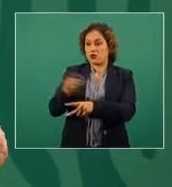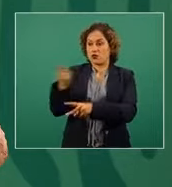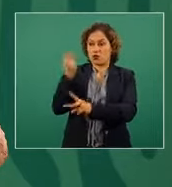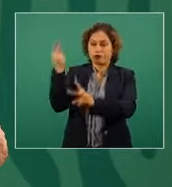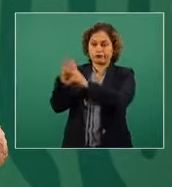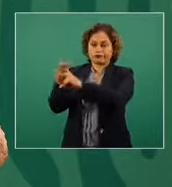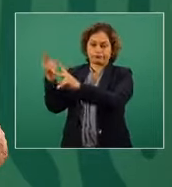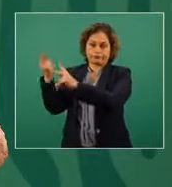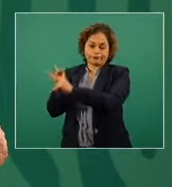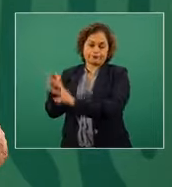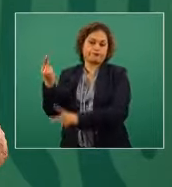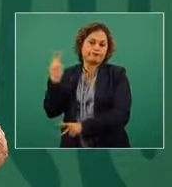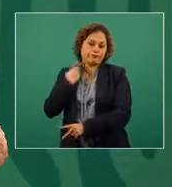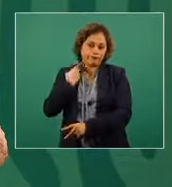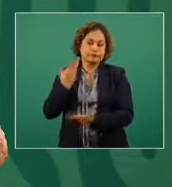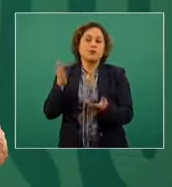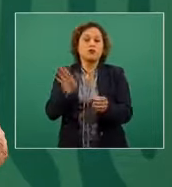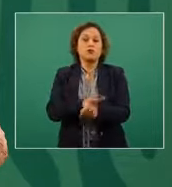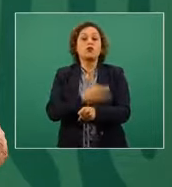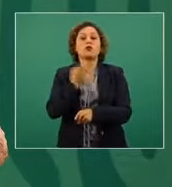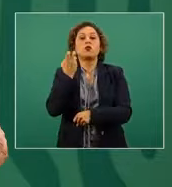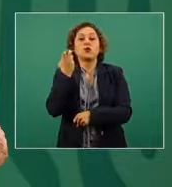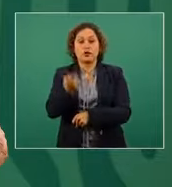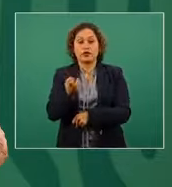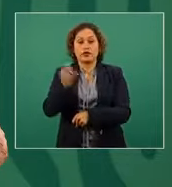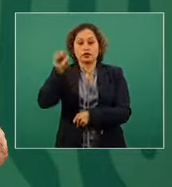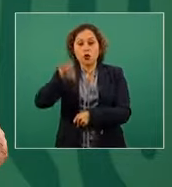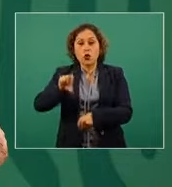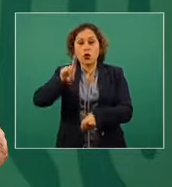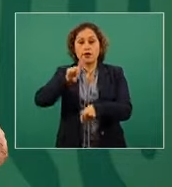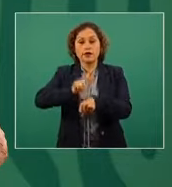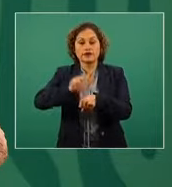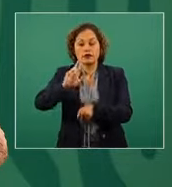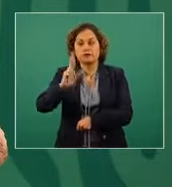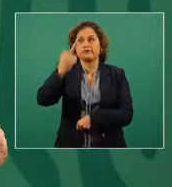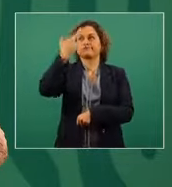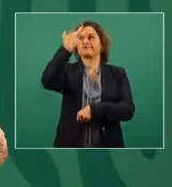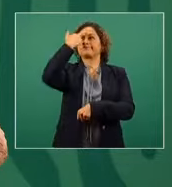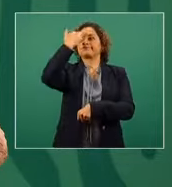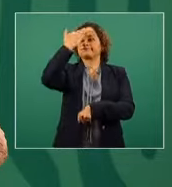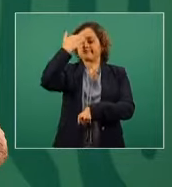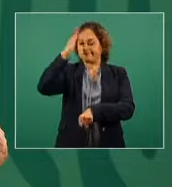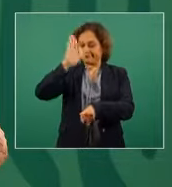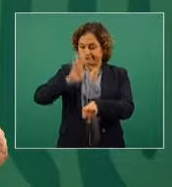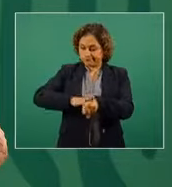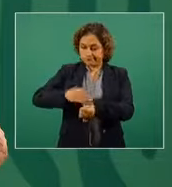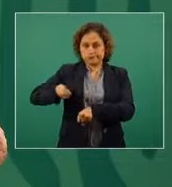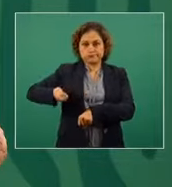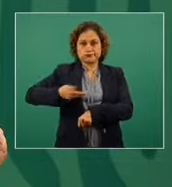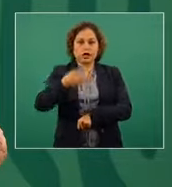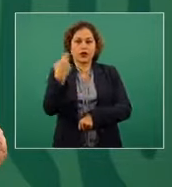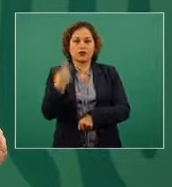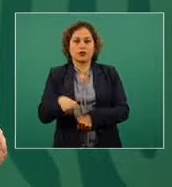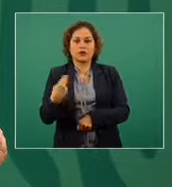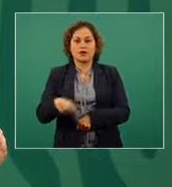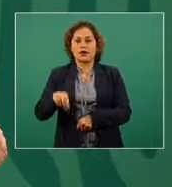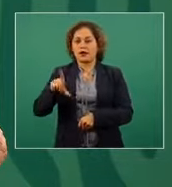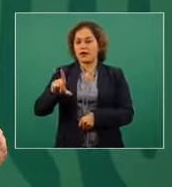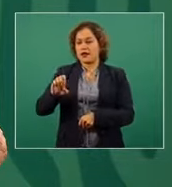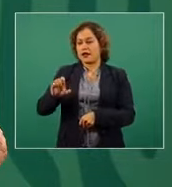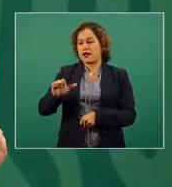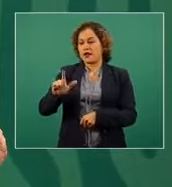es un día que se recuerda como el Día de la Lealtad, porque cadetes del Colegio